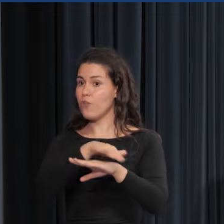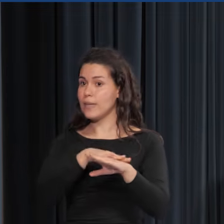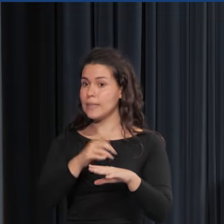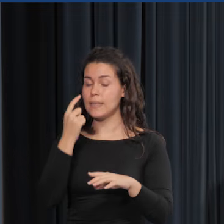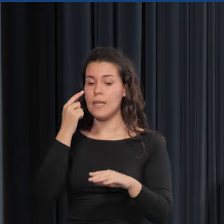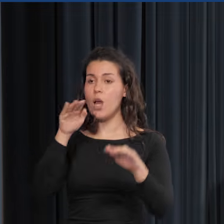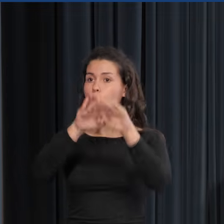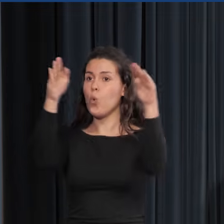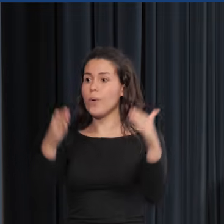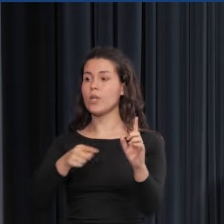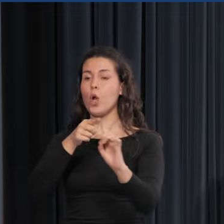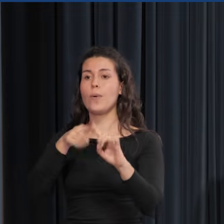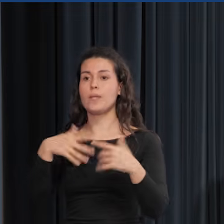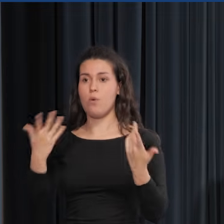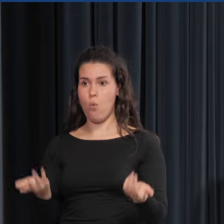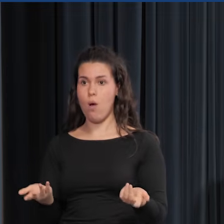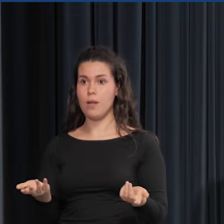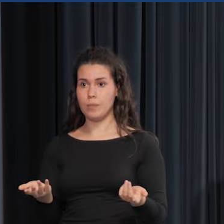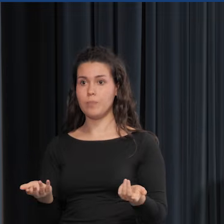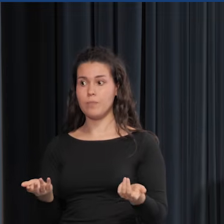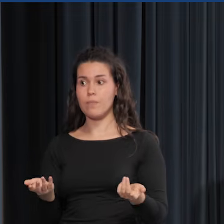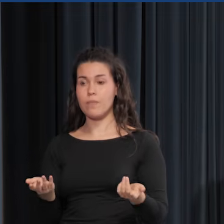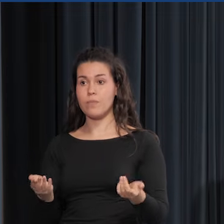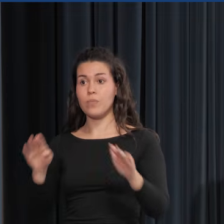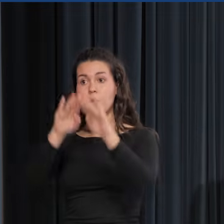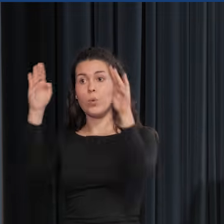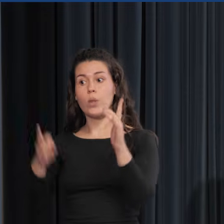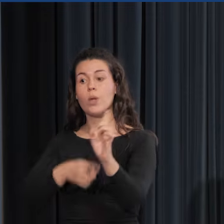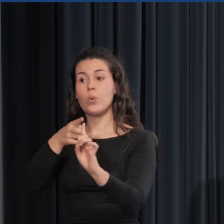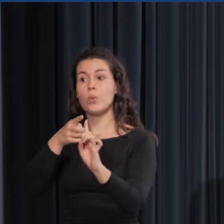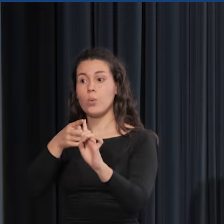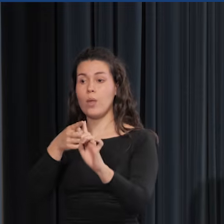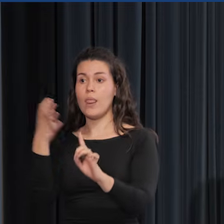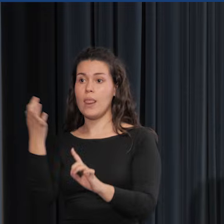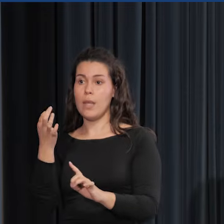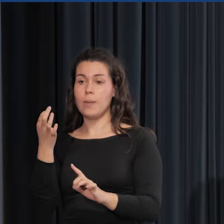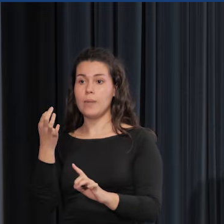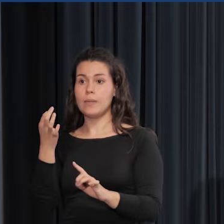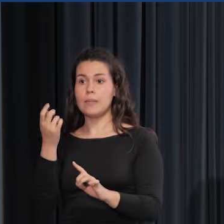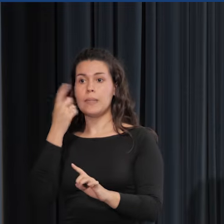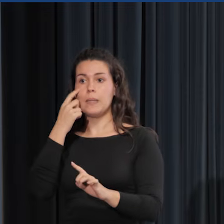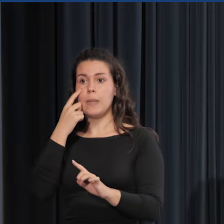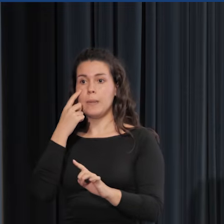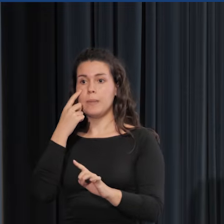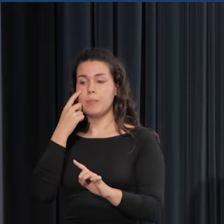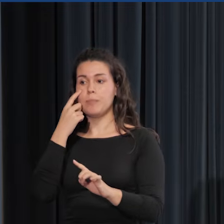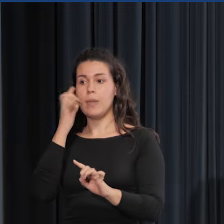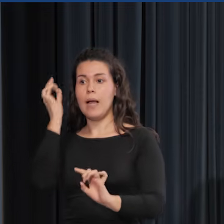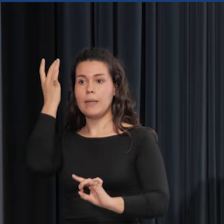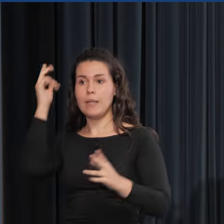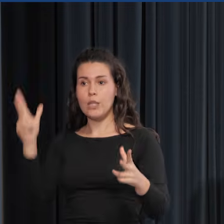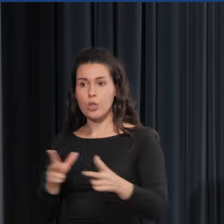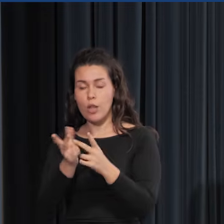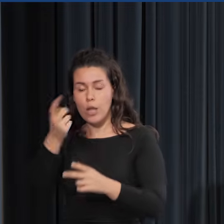esa cubierta, y para esos usos que se van a dar, más los previsibles que hay que tener en cuenta en base a la evolución de la actividad social